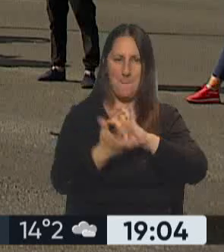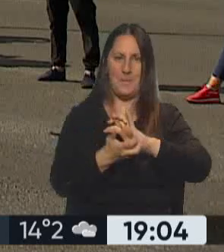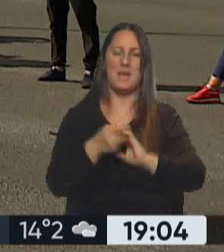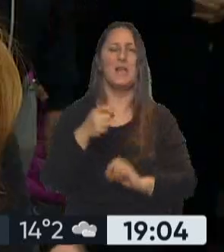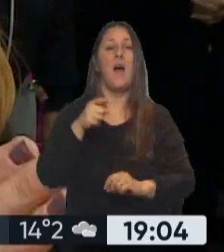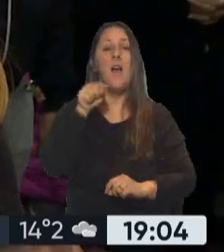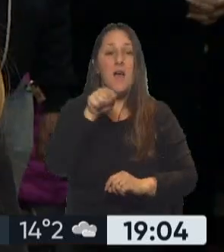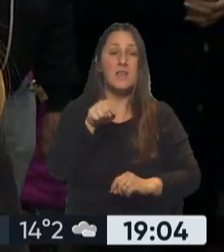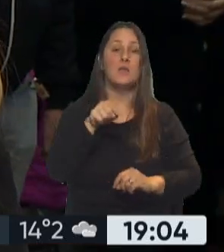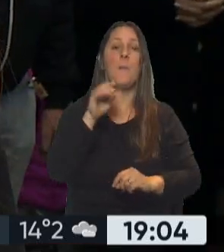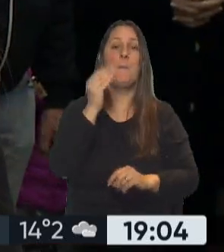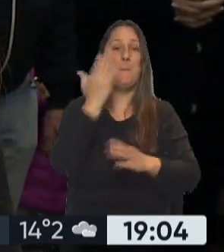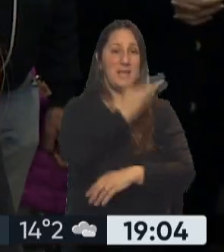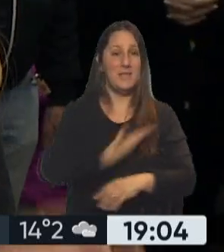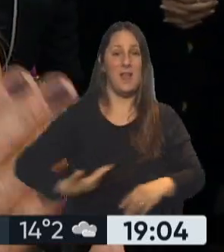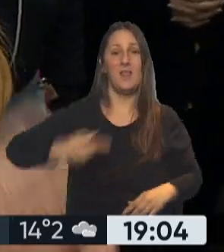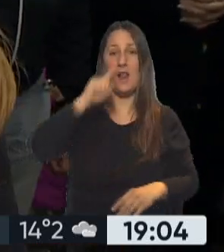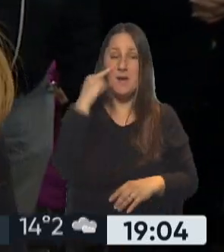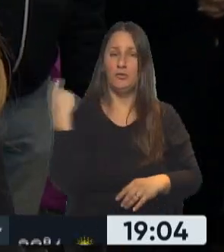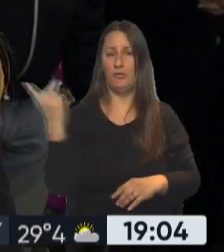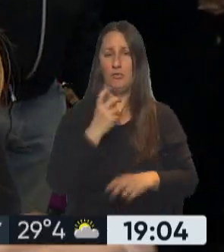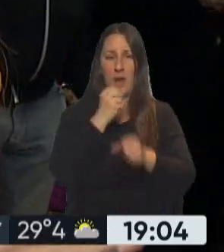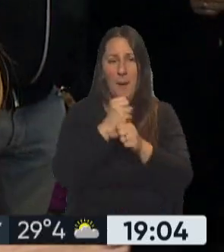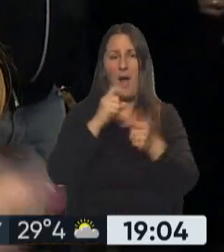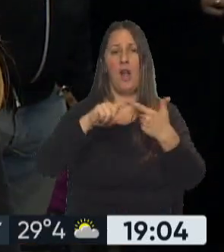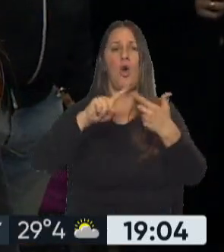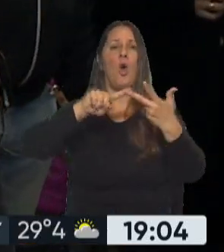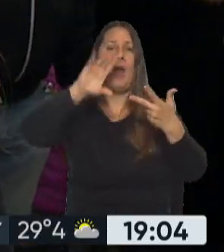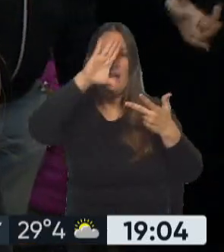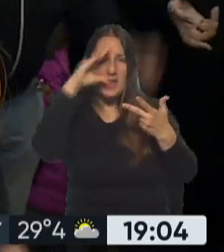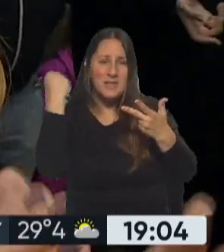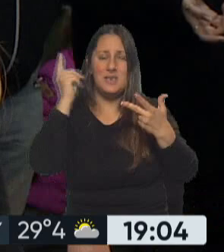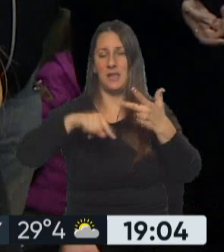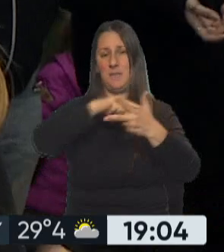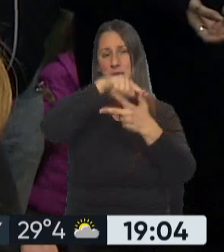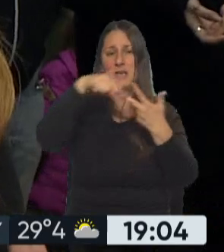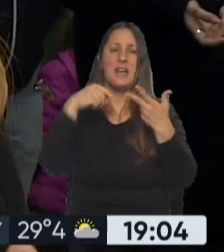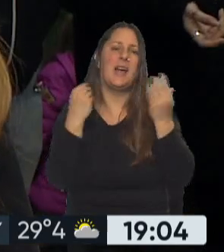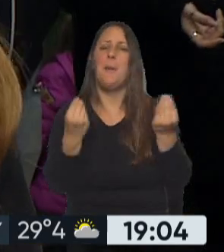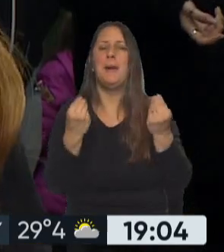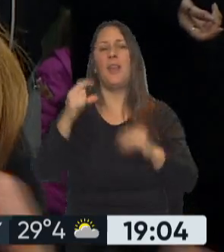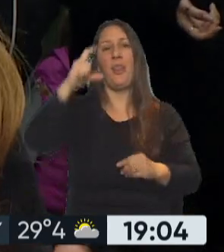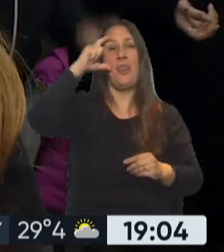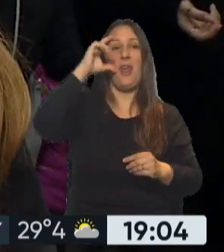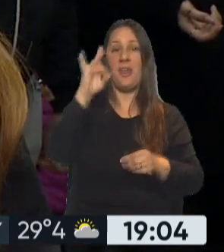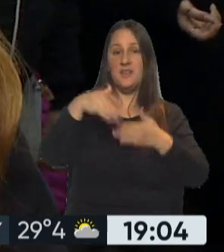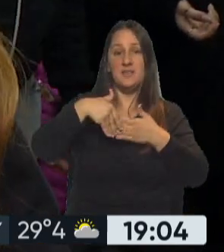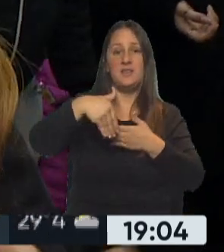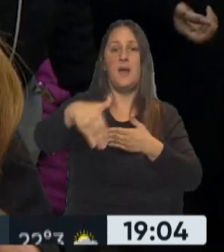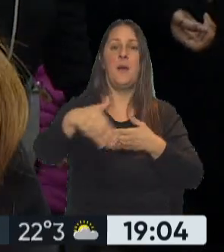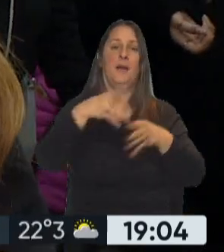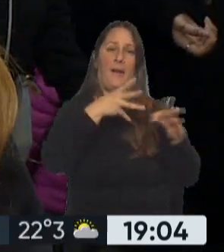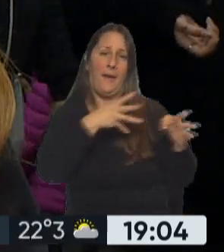Venimos trabajando con el presidente de la Nación, con Cristina, en lo que llama, obviamente, ¿qué pasa desde el 10 de diciembre? Bueno, atravesando la